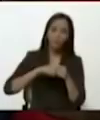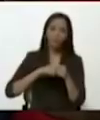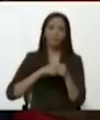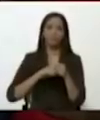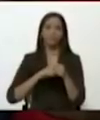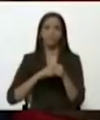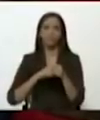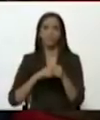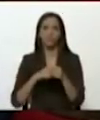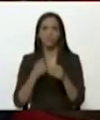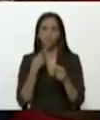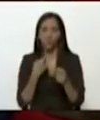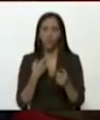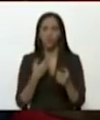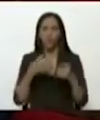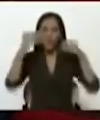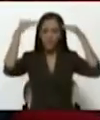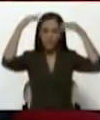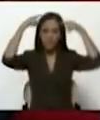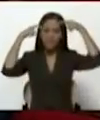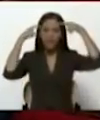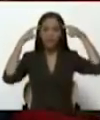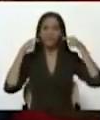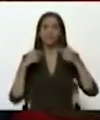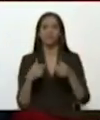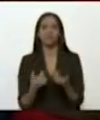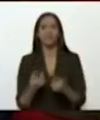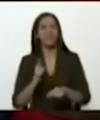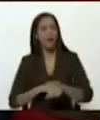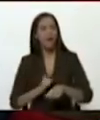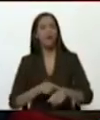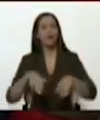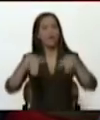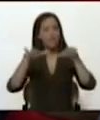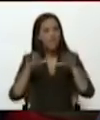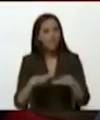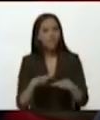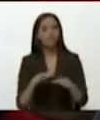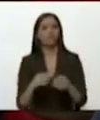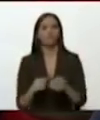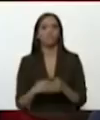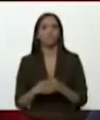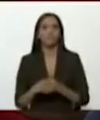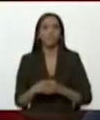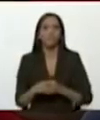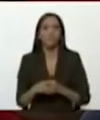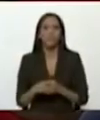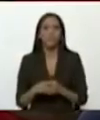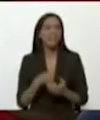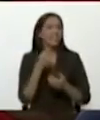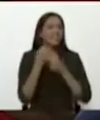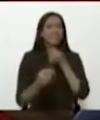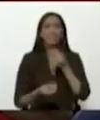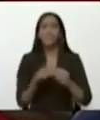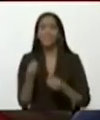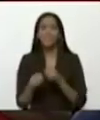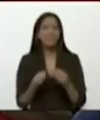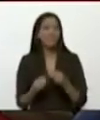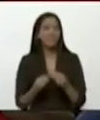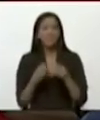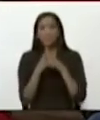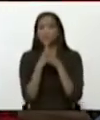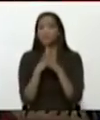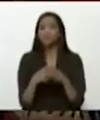le dijo el comandante Chávez que era hora de rendirse. Es decir, montó una, ha montado toda